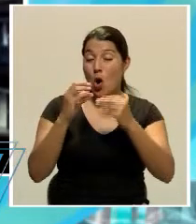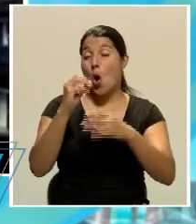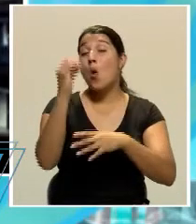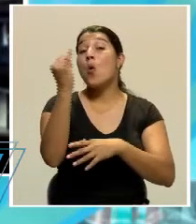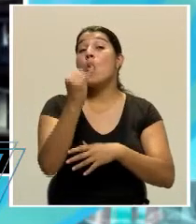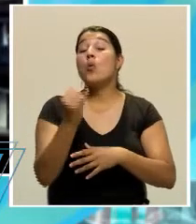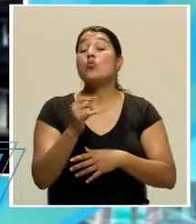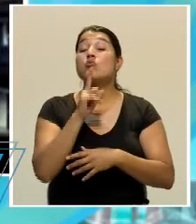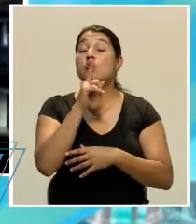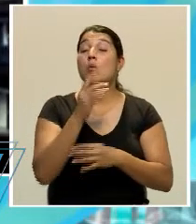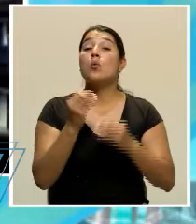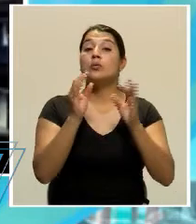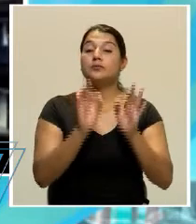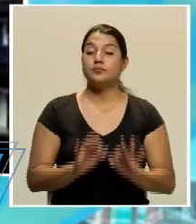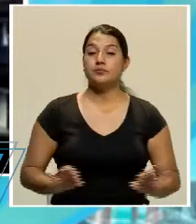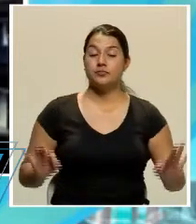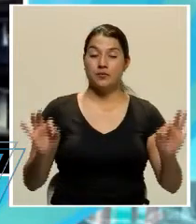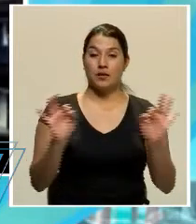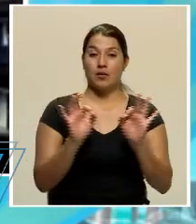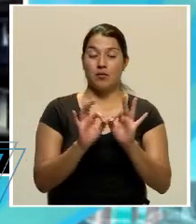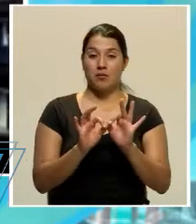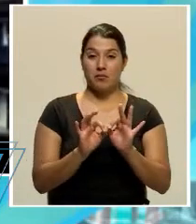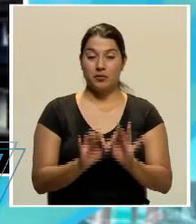hace exhibiciones